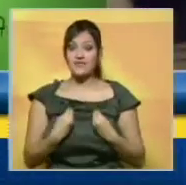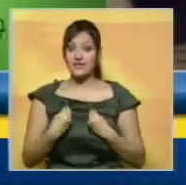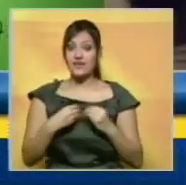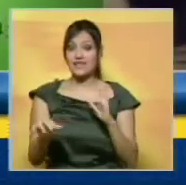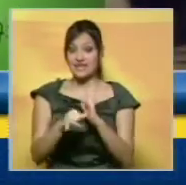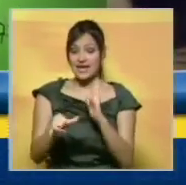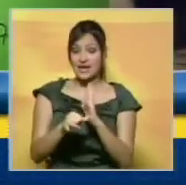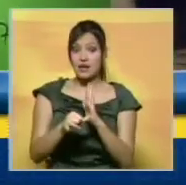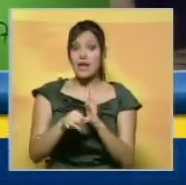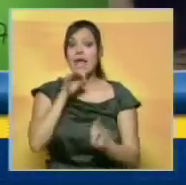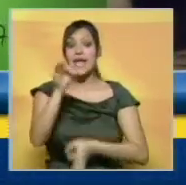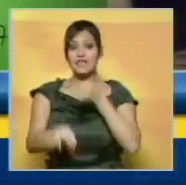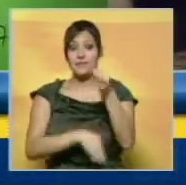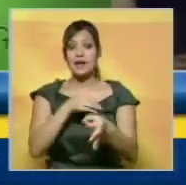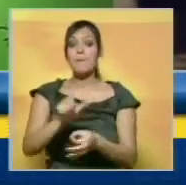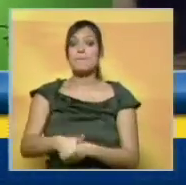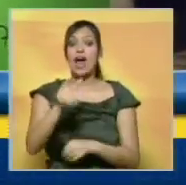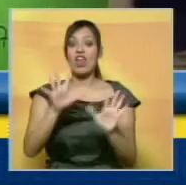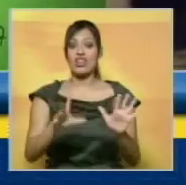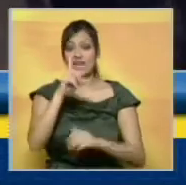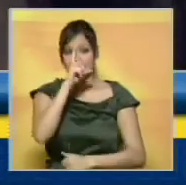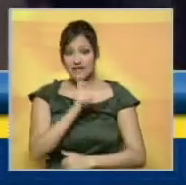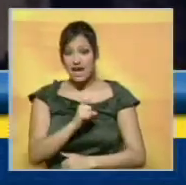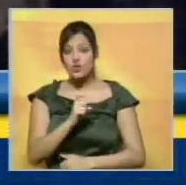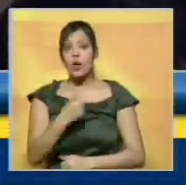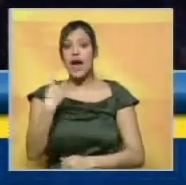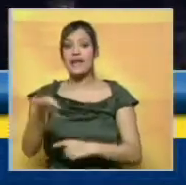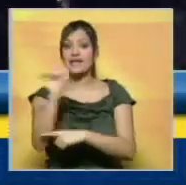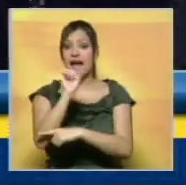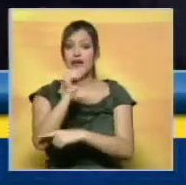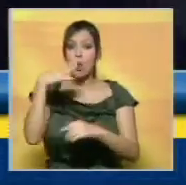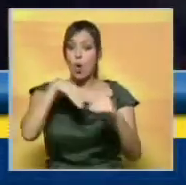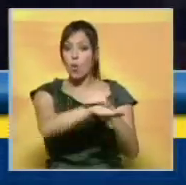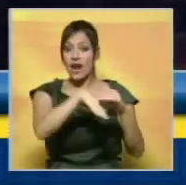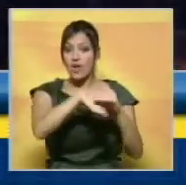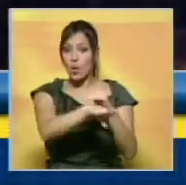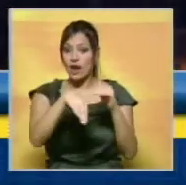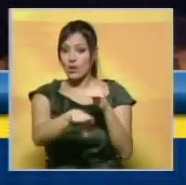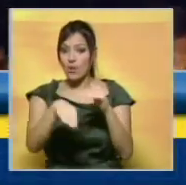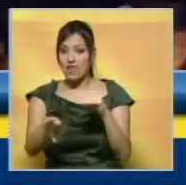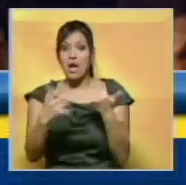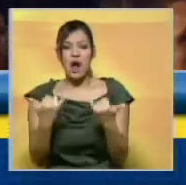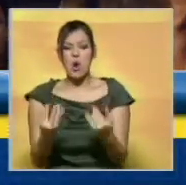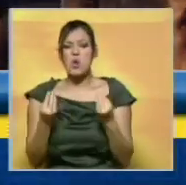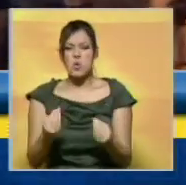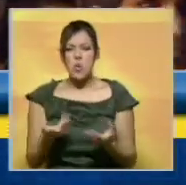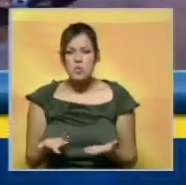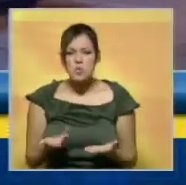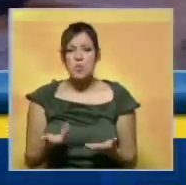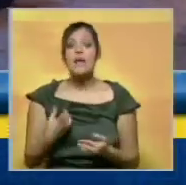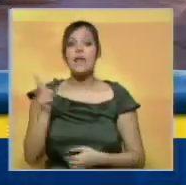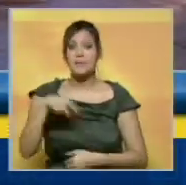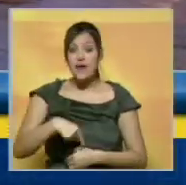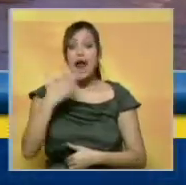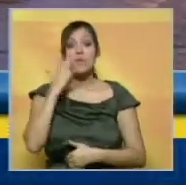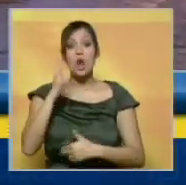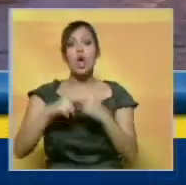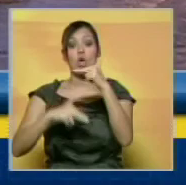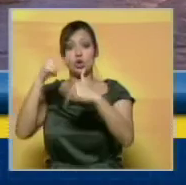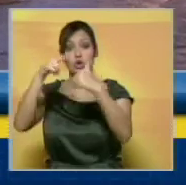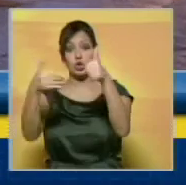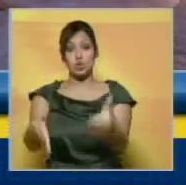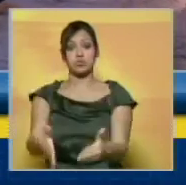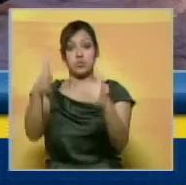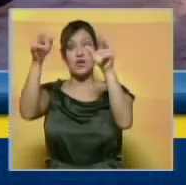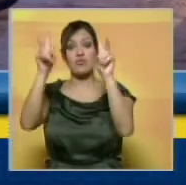sector, pues aseguran que desde hace más de 10 años guardan sus vehículos en este estacionamiento. Alegan igualmente que la posible construcción de estas